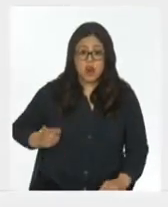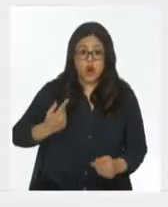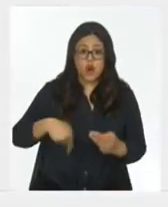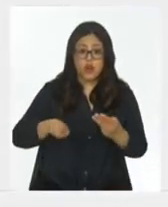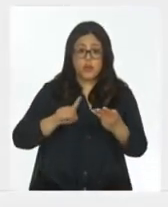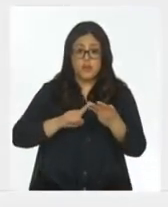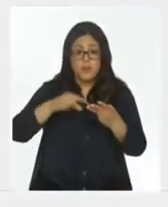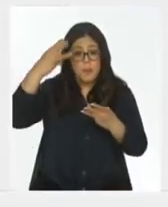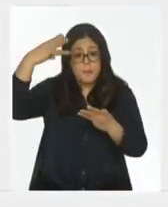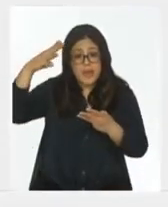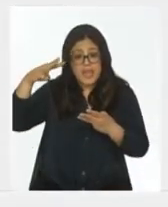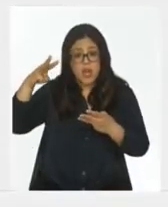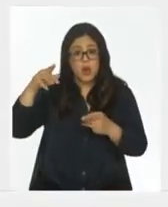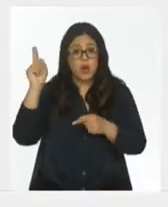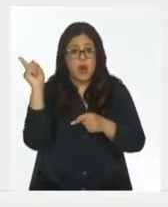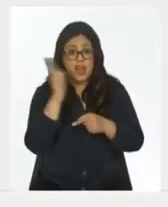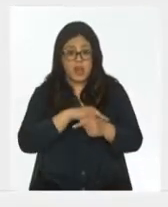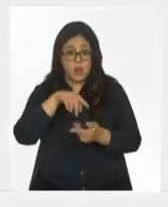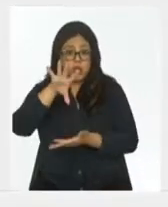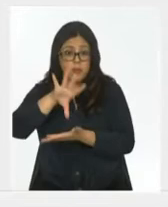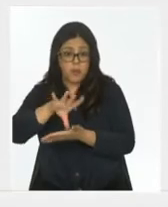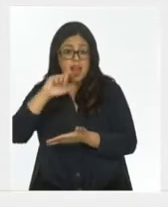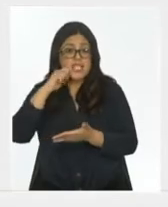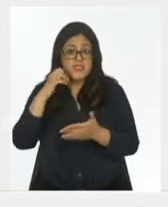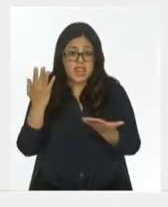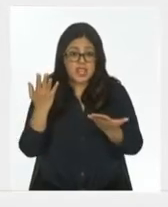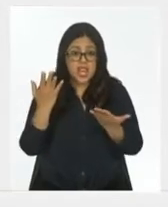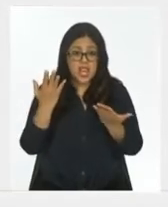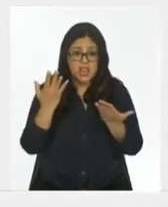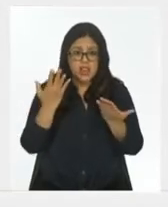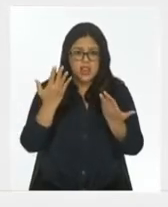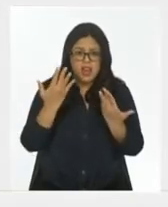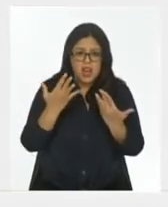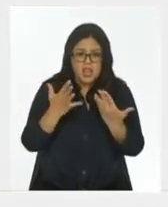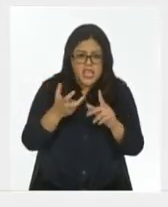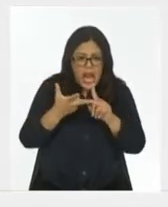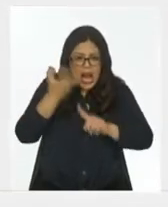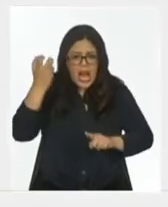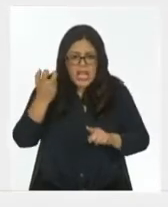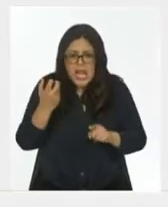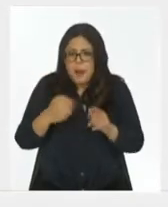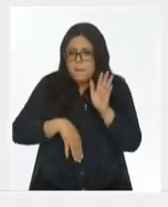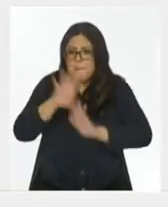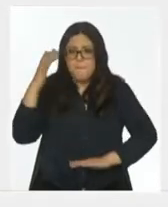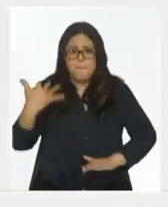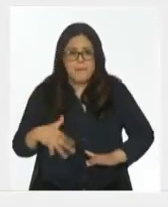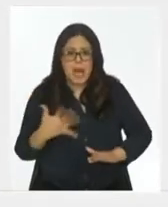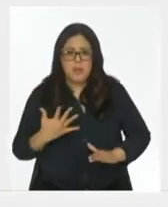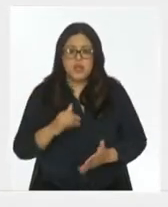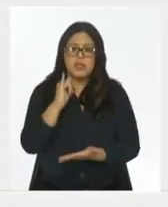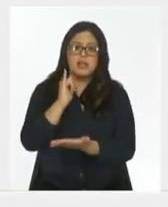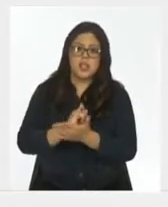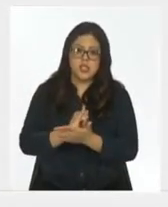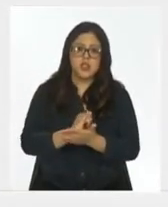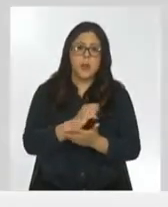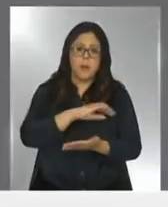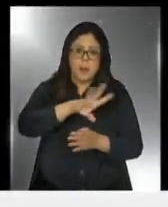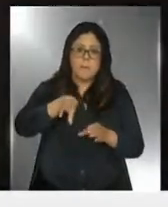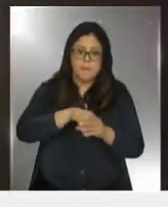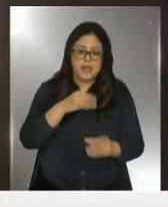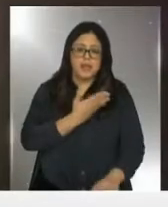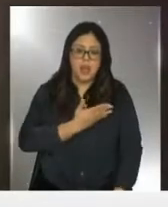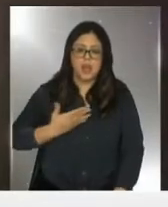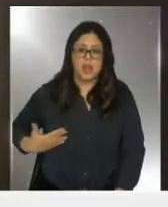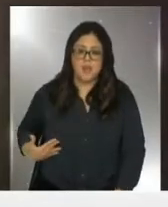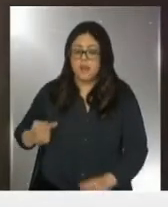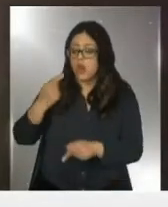En este último país se considera una de las filtraciones más grandes de las bases de datos de una institución gubernamental.